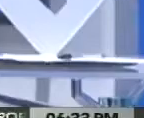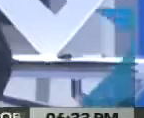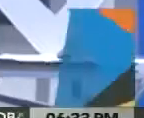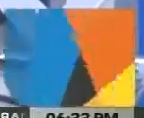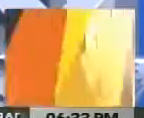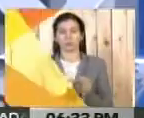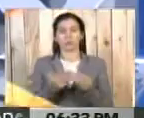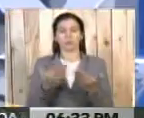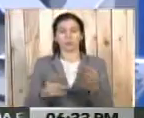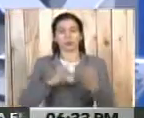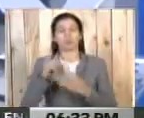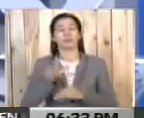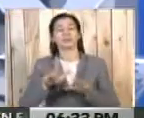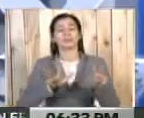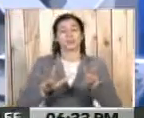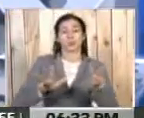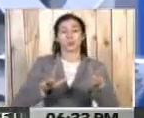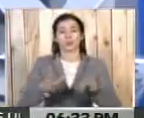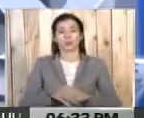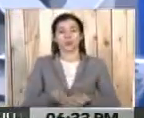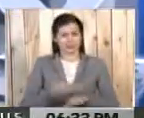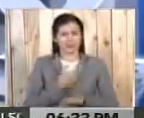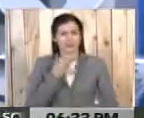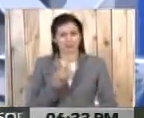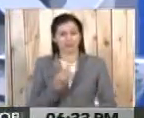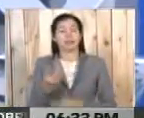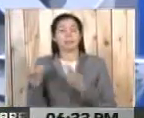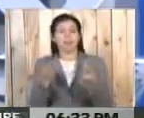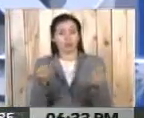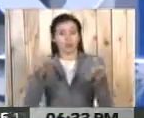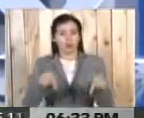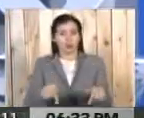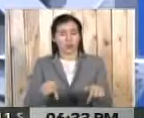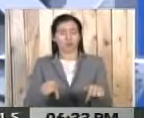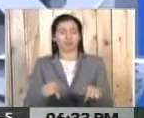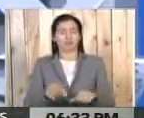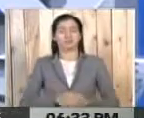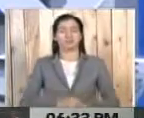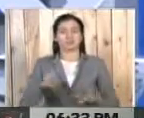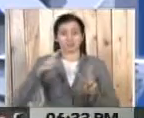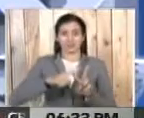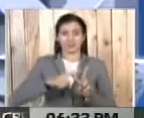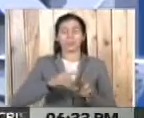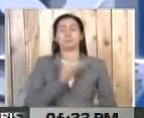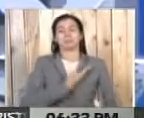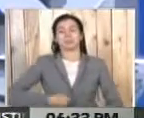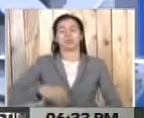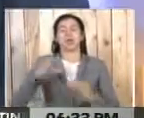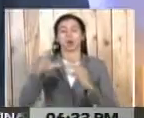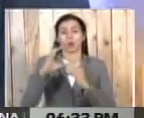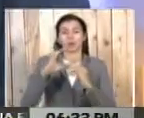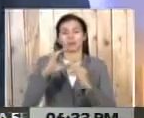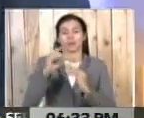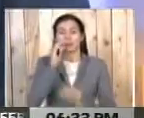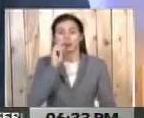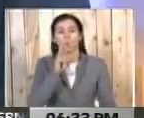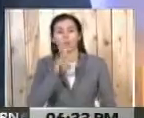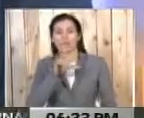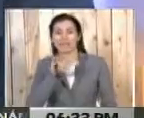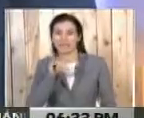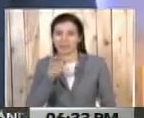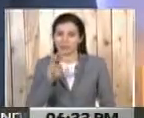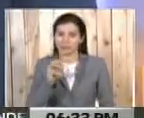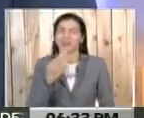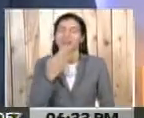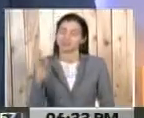Continuamos con su programa en 3 y 2. Como lo indiqué anteriormente, nos acompaña en el estudio el presidente de Conatel, William Castillo. Gracias por haber venido.